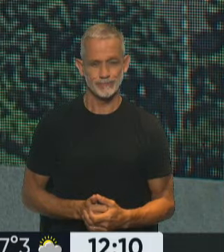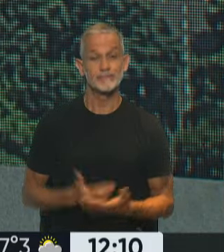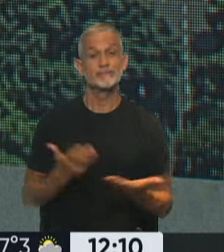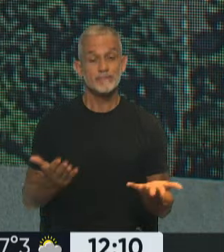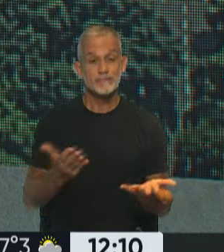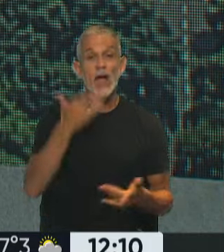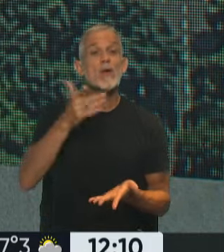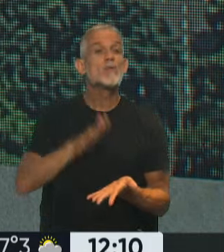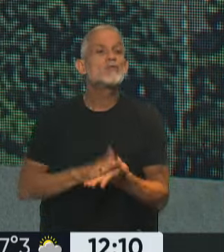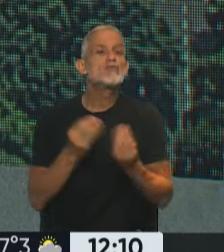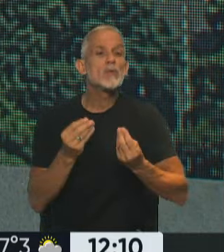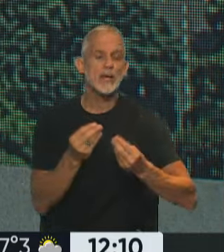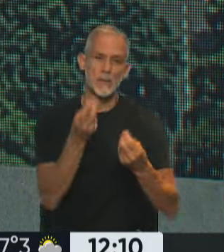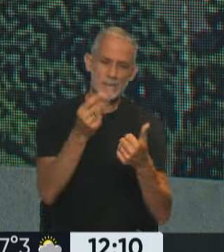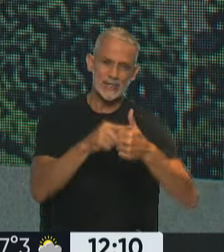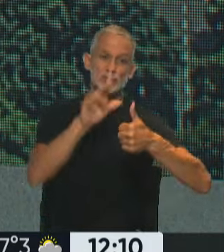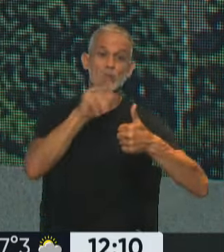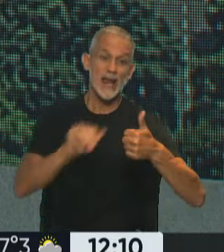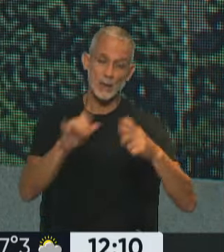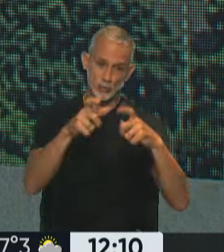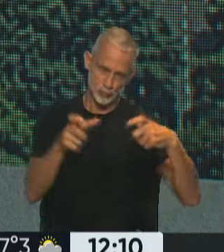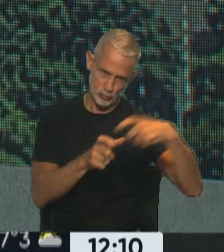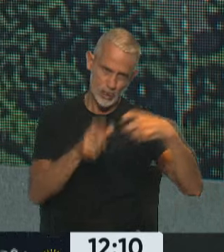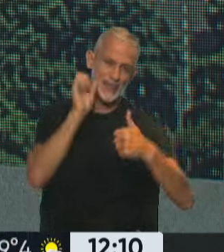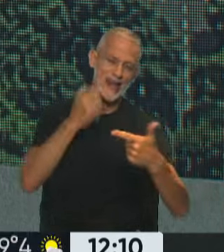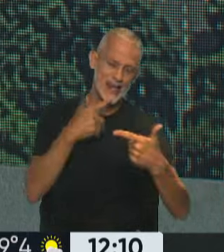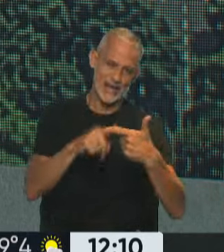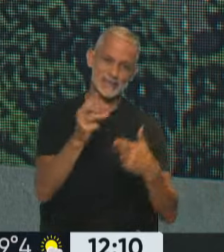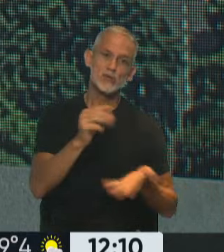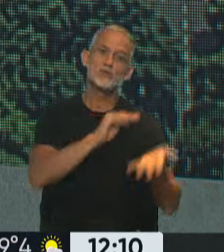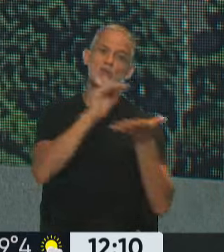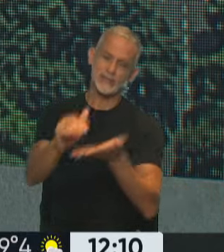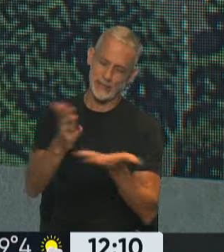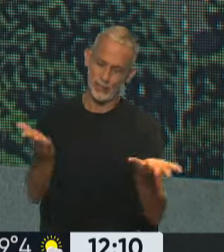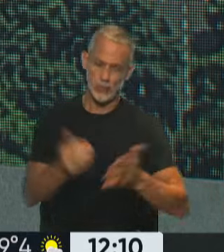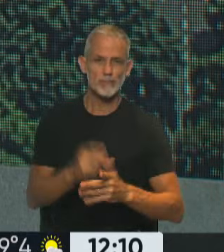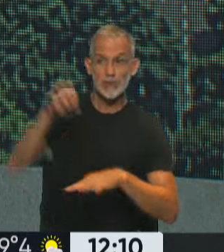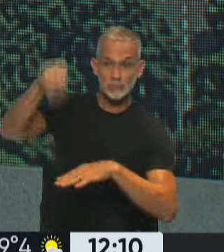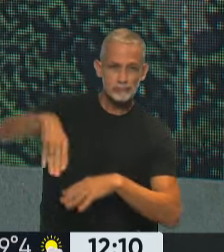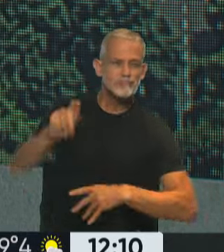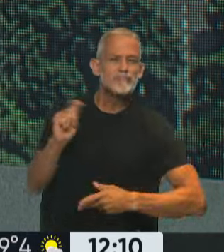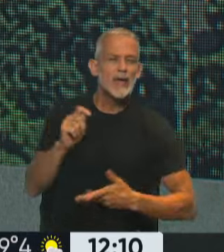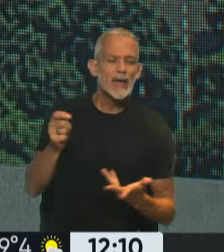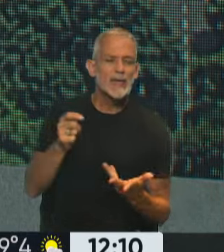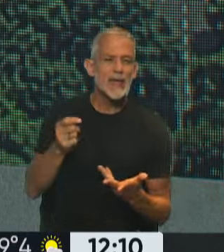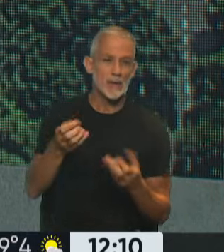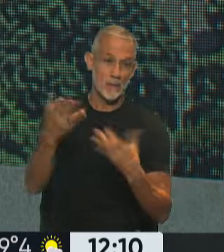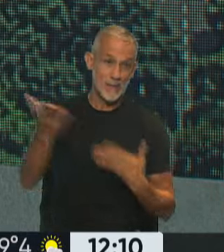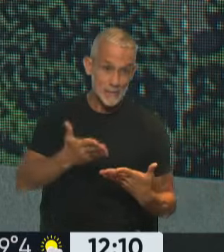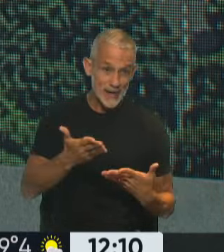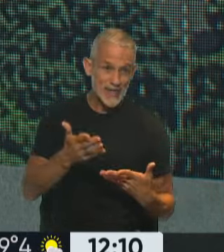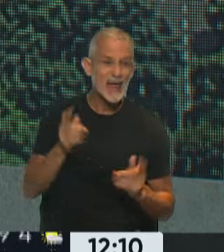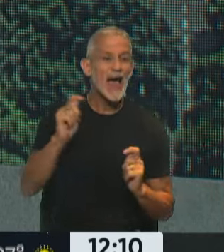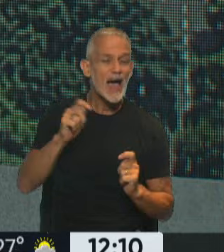Bien, vamos a hablar ahora de tarifas de la luz, del gas, del subsidio. Por eso estamos ya mismo saludando, dándole la bienvenida a esta segunda edición